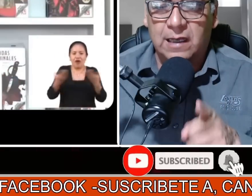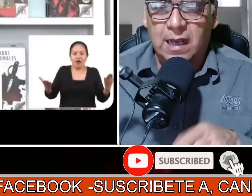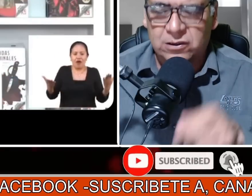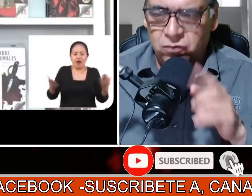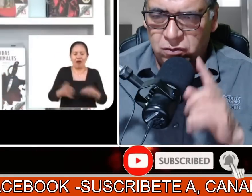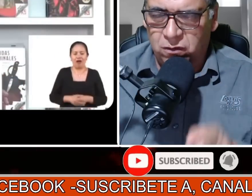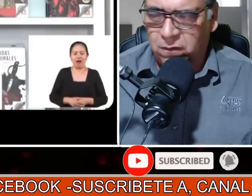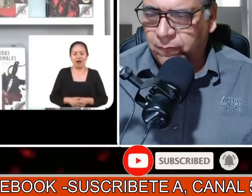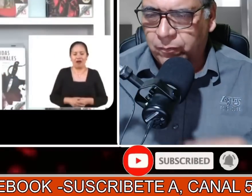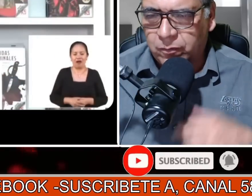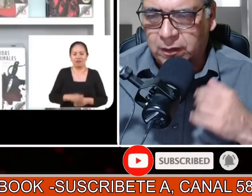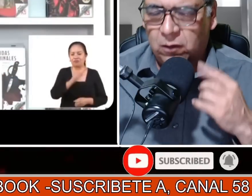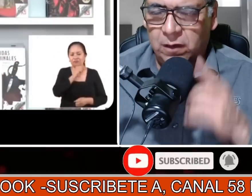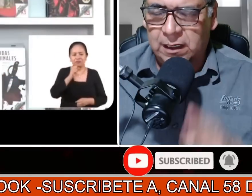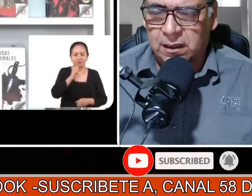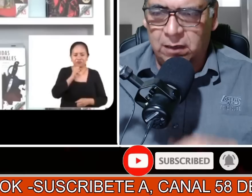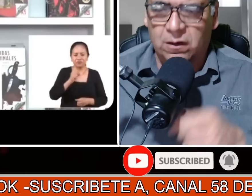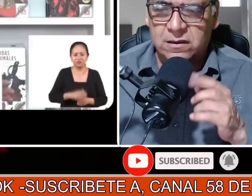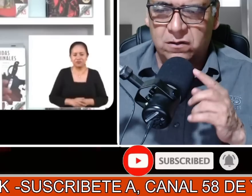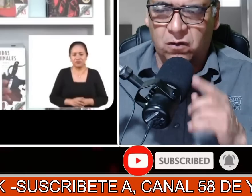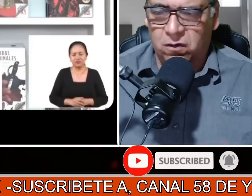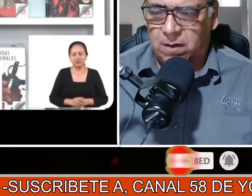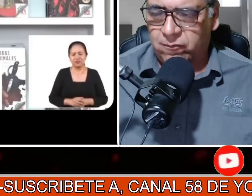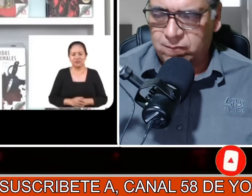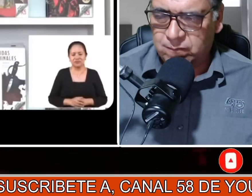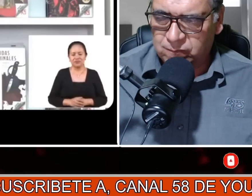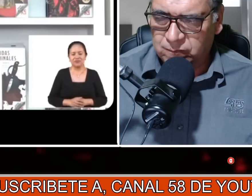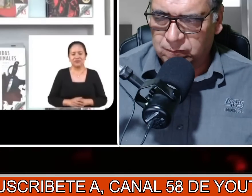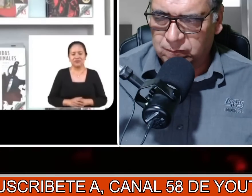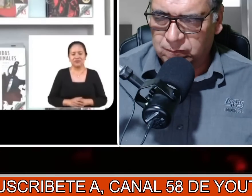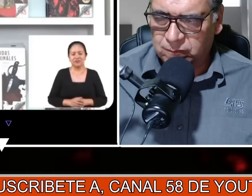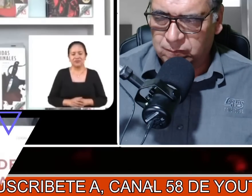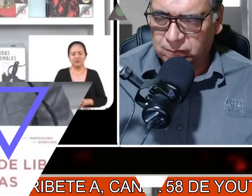este asunto pero de Lorenzo Córdoba